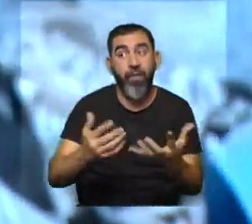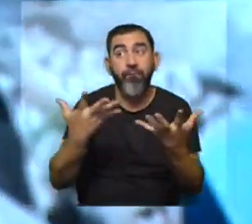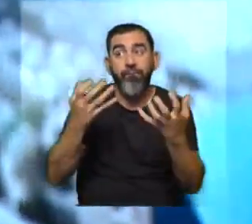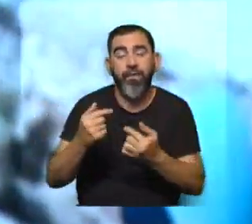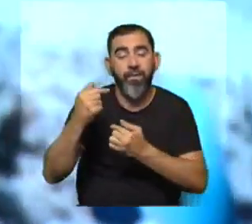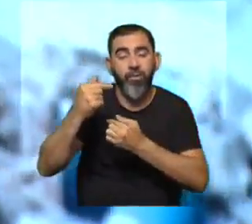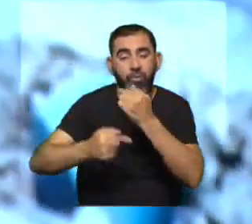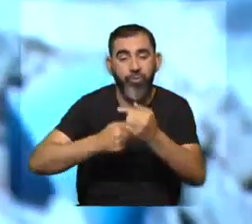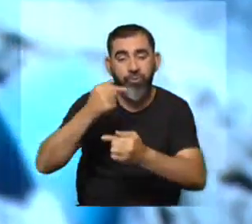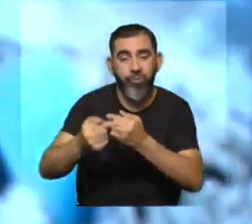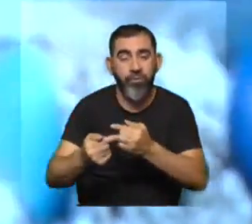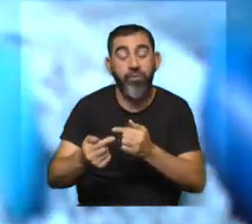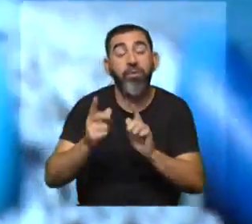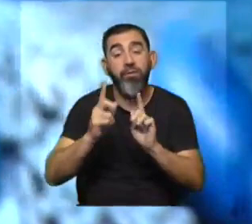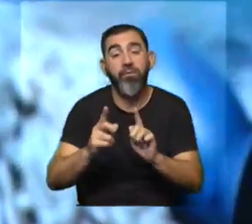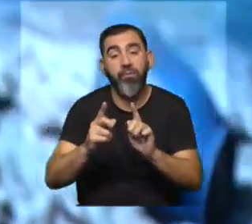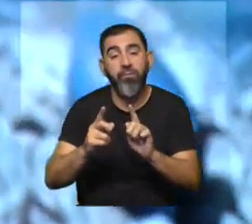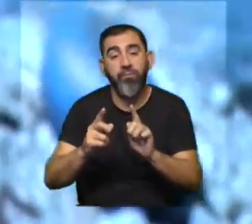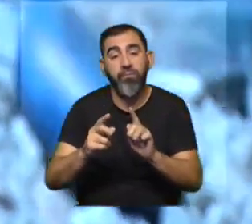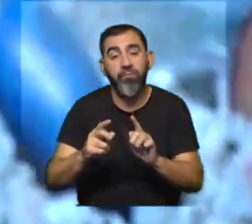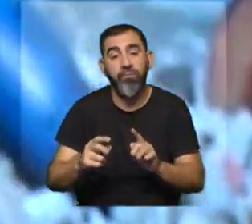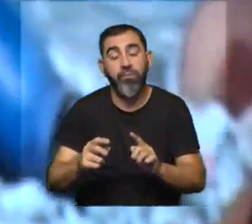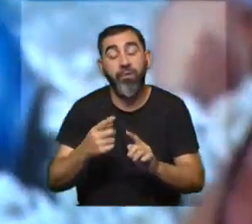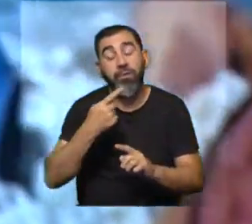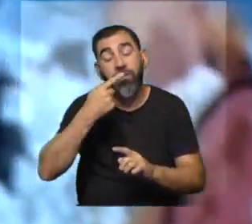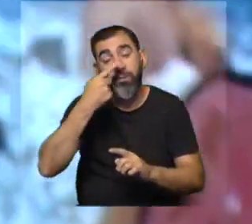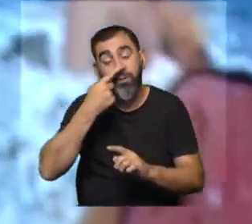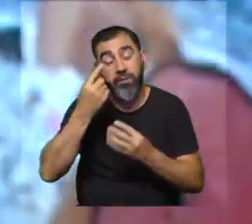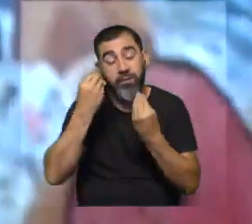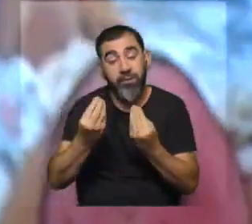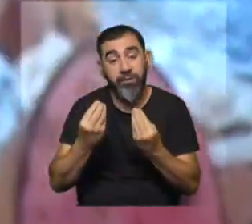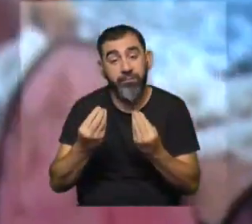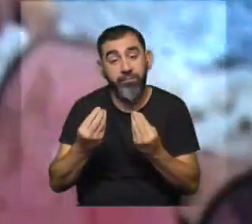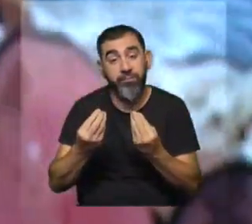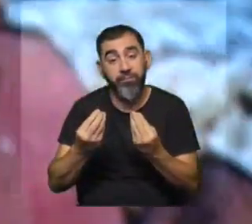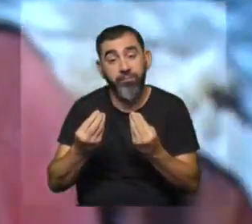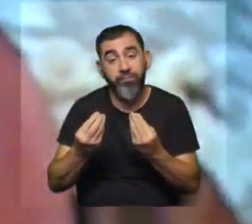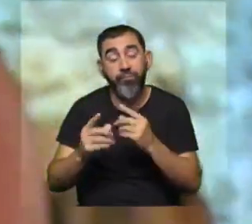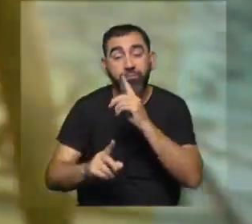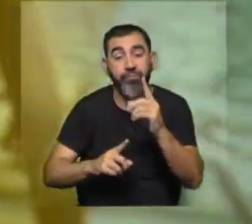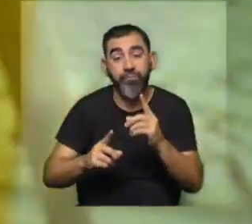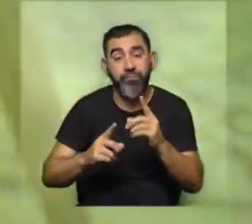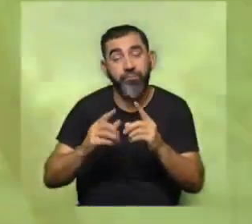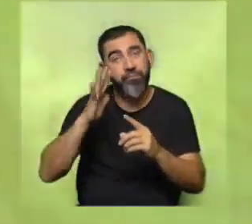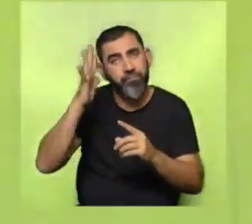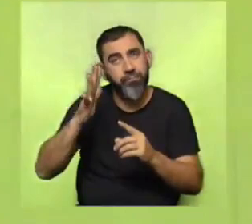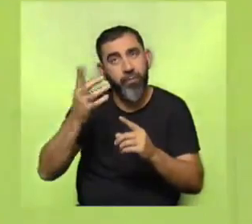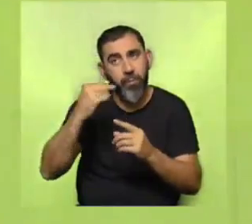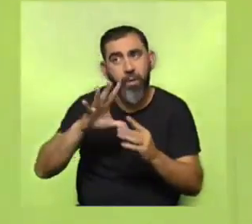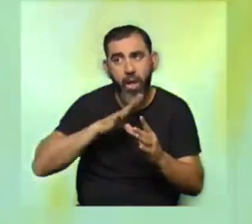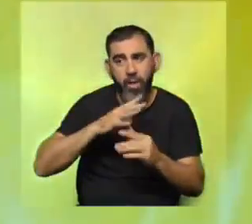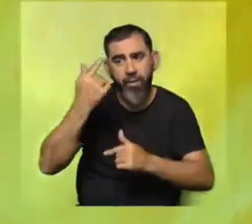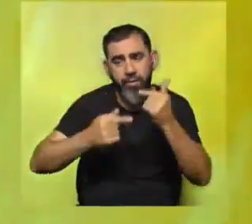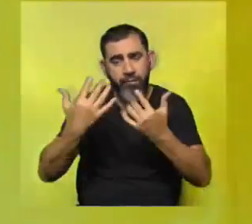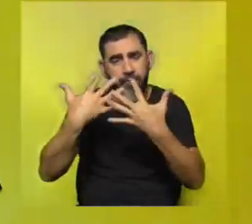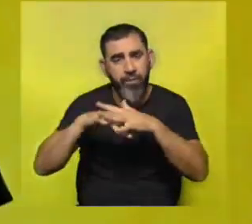de seguir y sobre todo de ir acumulando. Es muy interesante cómo uno a veces se queda con un plano y en realidad se superpone en planos, ¿no? Vos